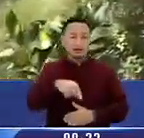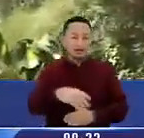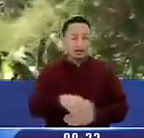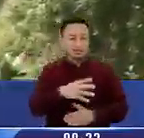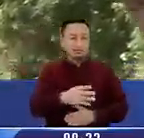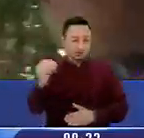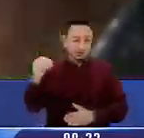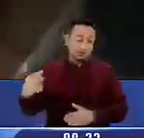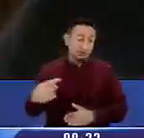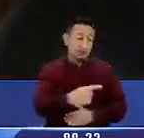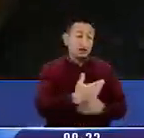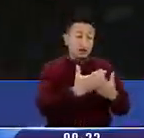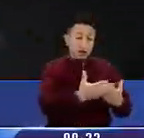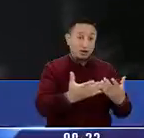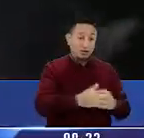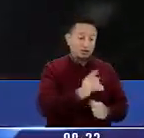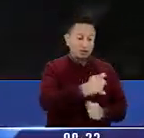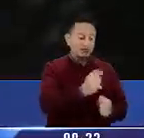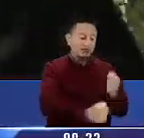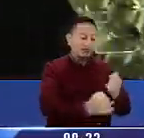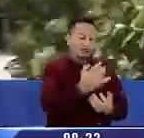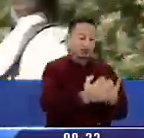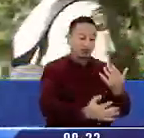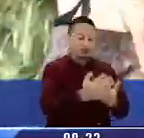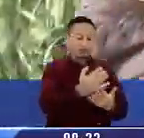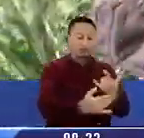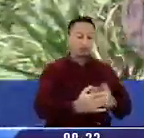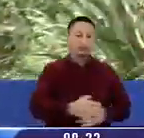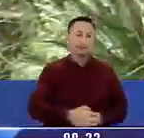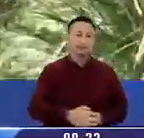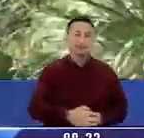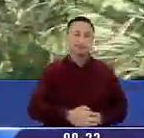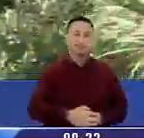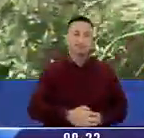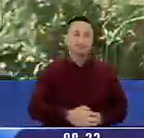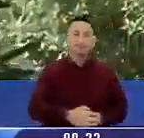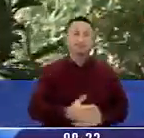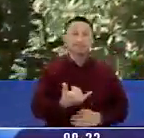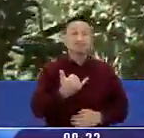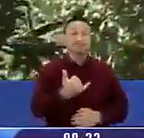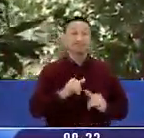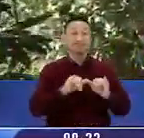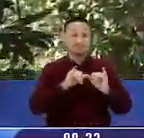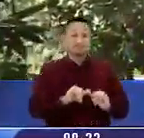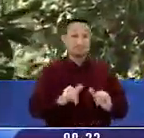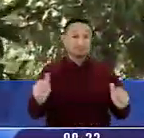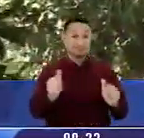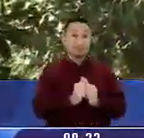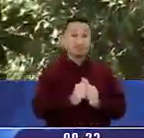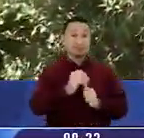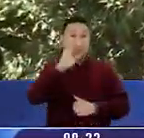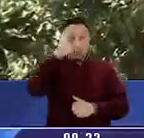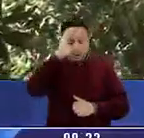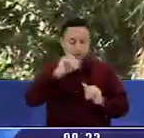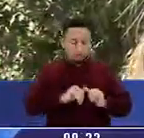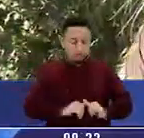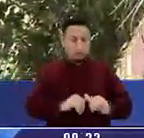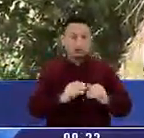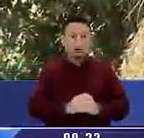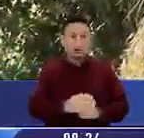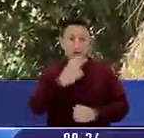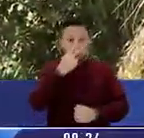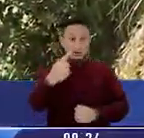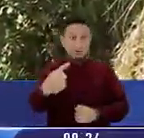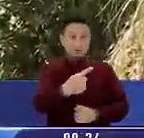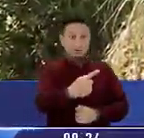pero terminaron quemando el lugar donde habitaba. Amigos televidentes, nosotros vamos a continuar en este recorrido. Miren, así tiene que estar